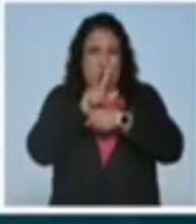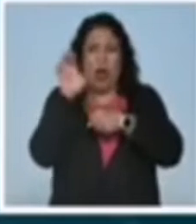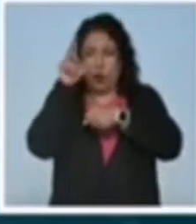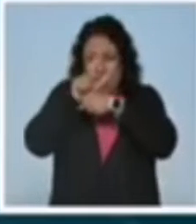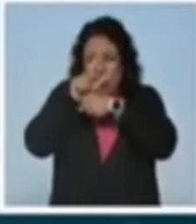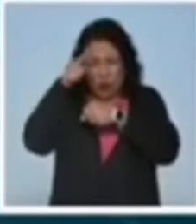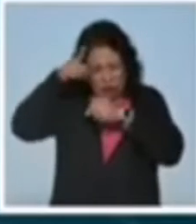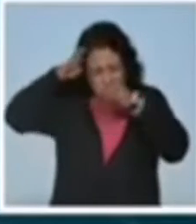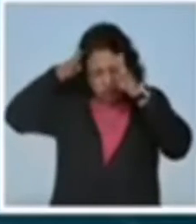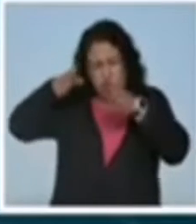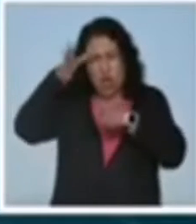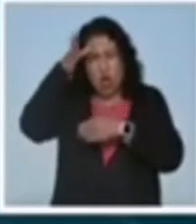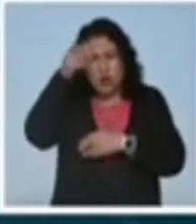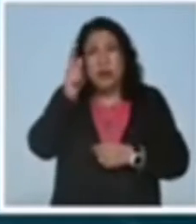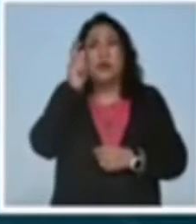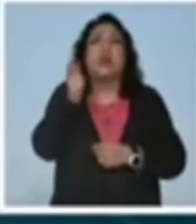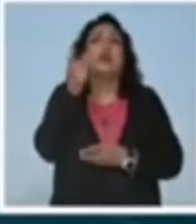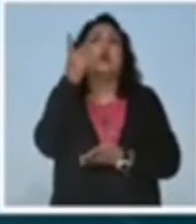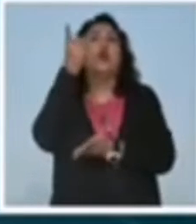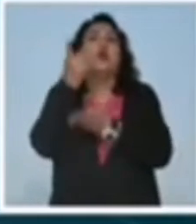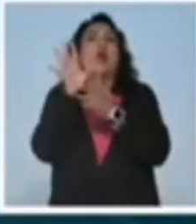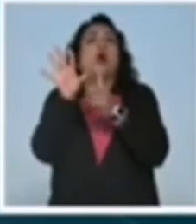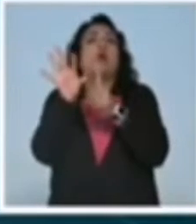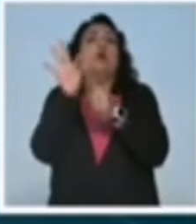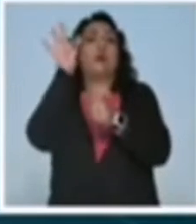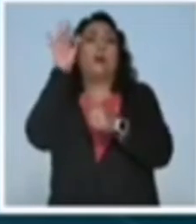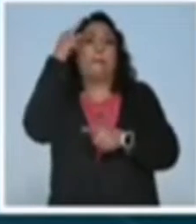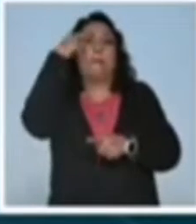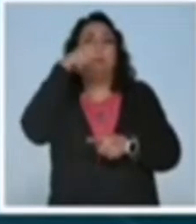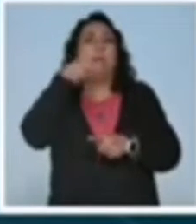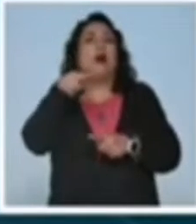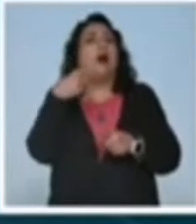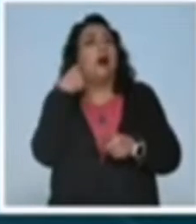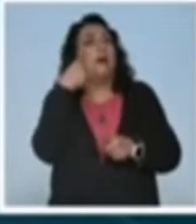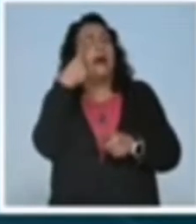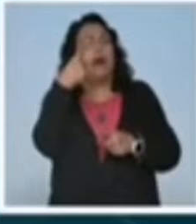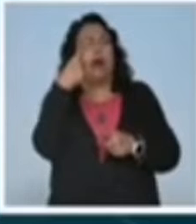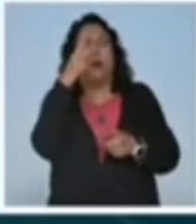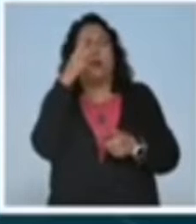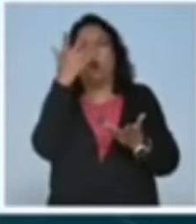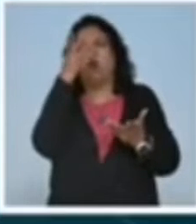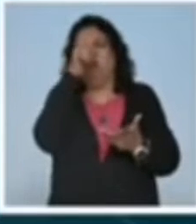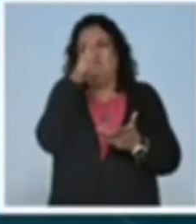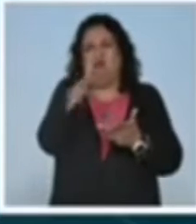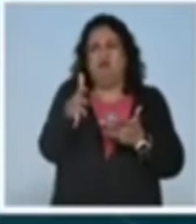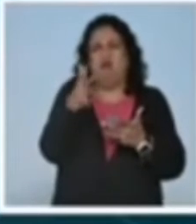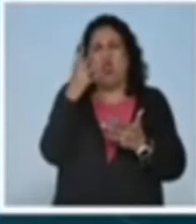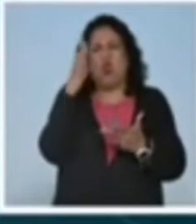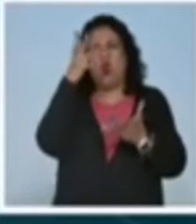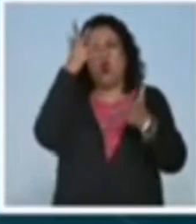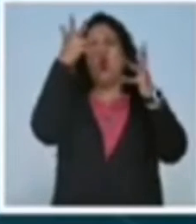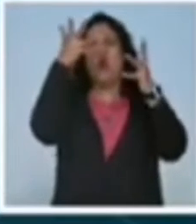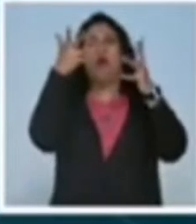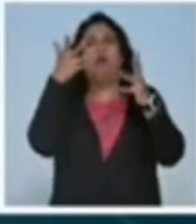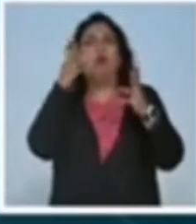más estricto y riguroso, es la única opción que tenemos para enfrentar a la barbarie.